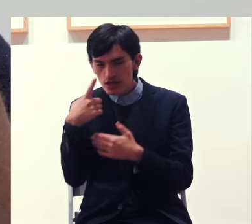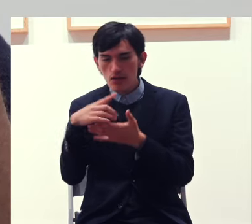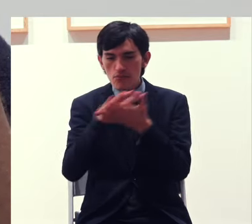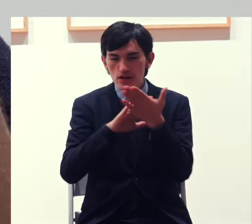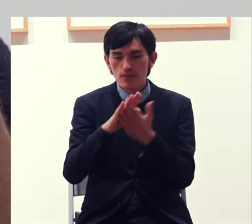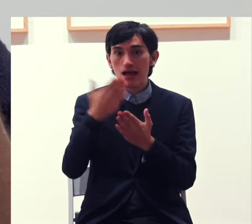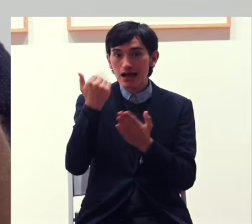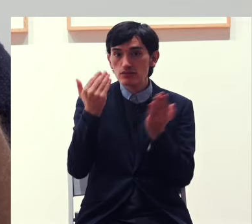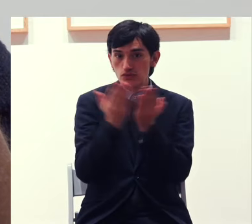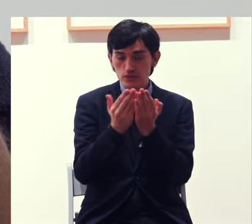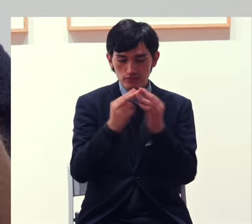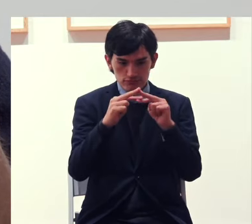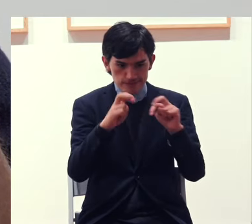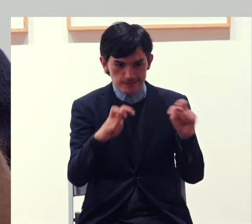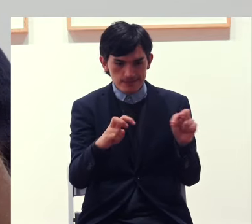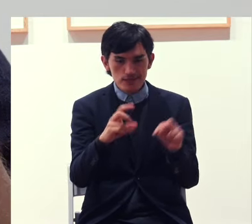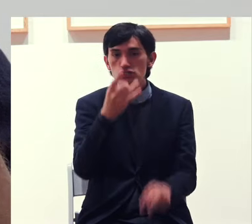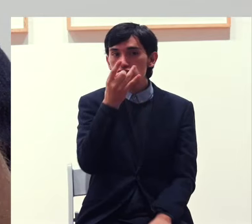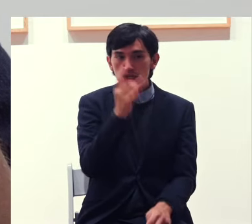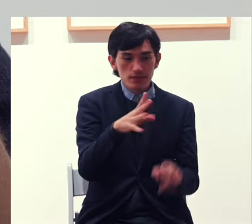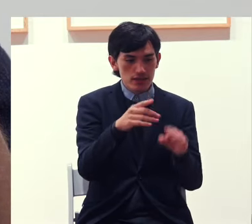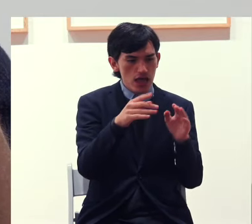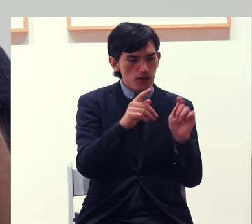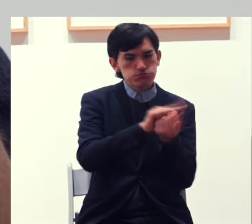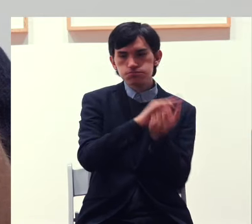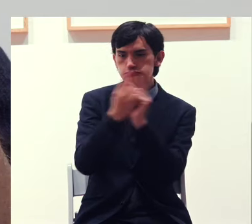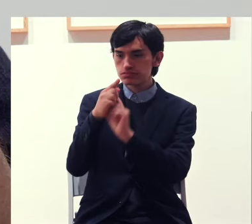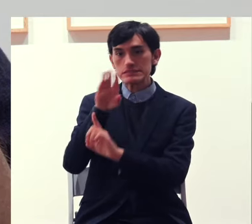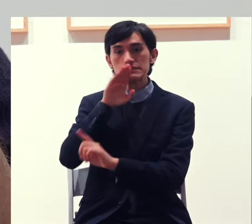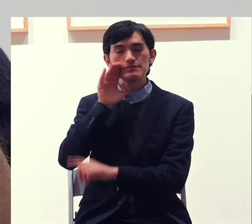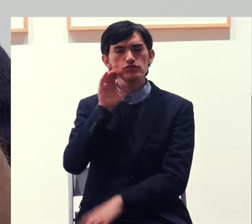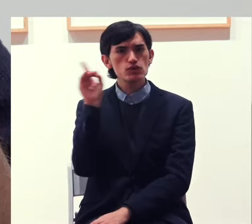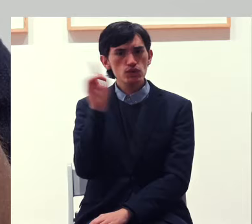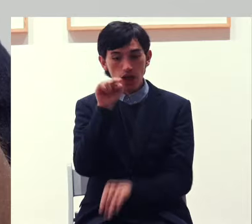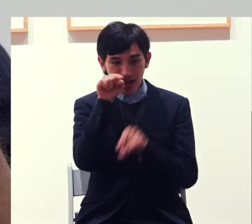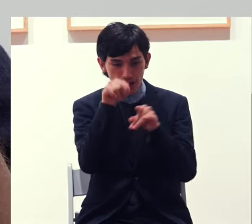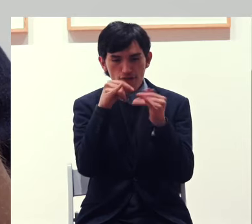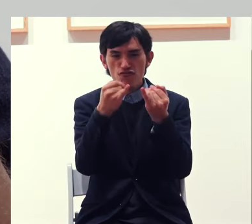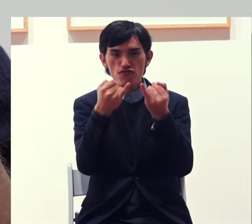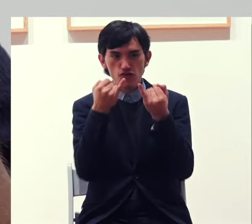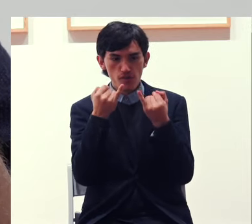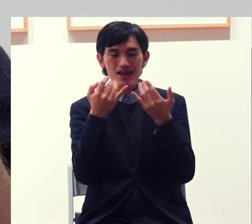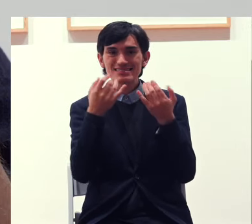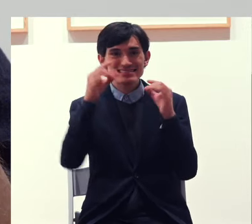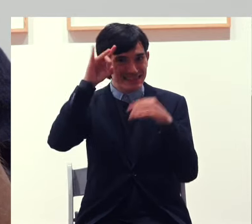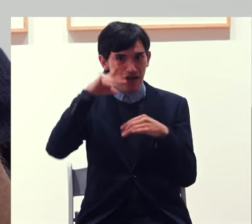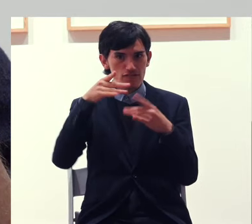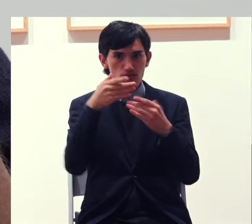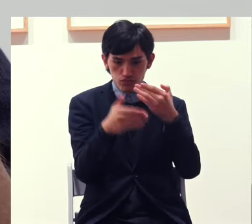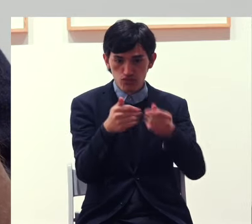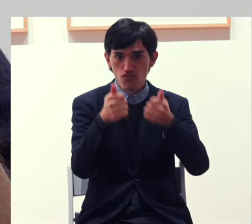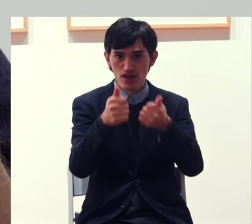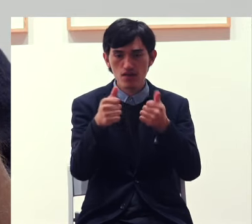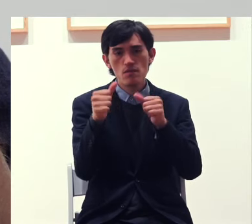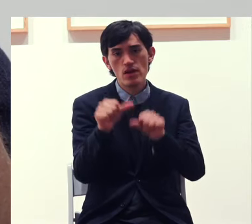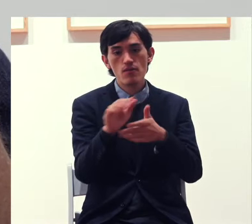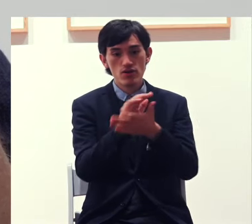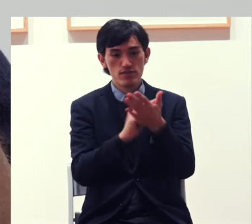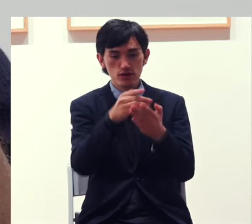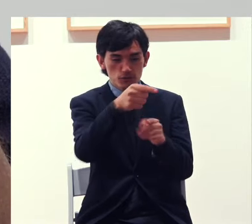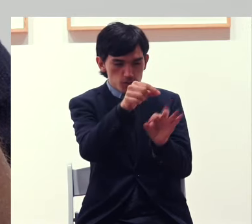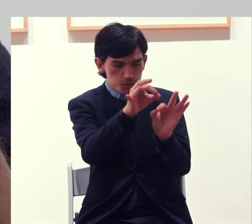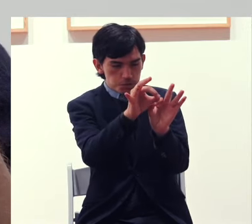de experimentación como en los estudios libres y no de pasada en limpio, nos informa en todo momento si la cosa va bien o va